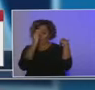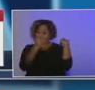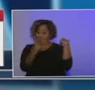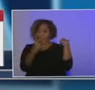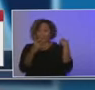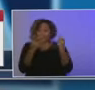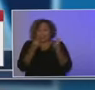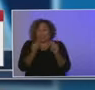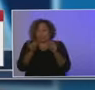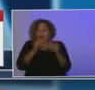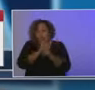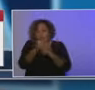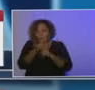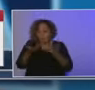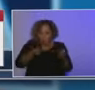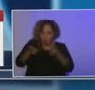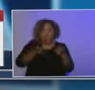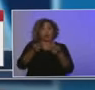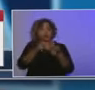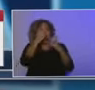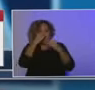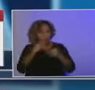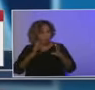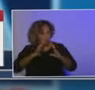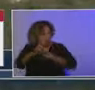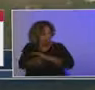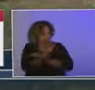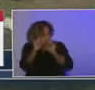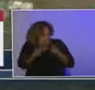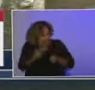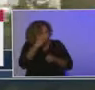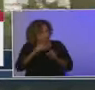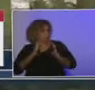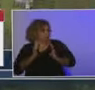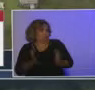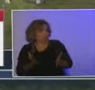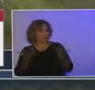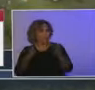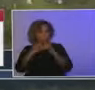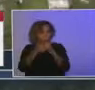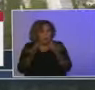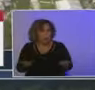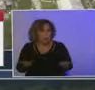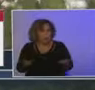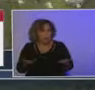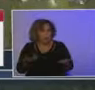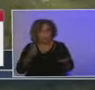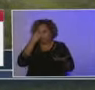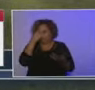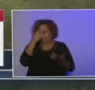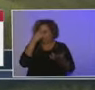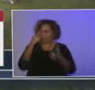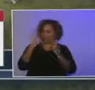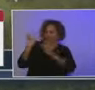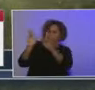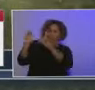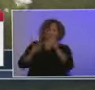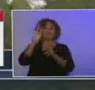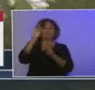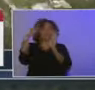bregando con esta situación duermen tranquilos? ¿Cómo? ¿Cómo pueden? ¿Cómo ustedes pueden dormir tranquilos teniendo